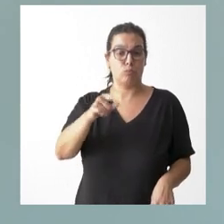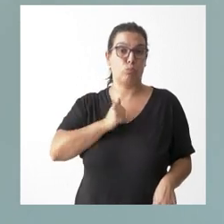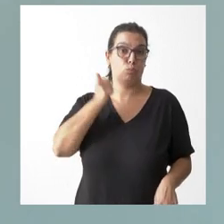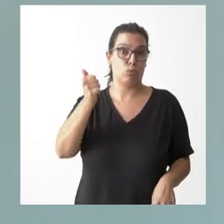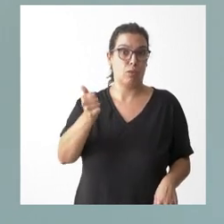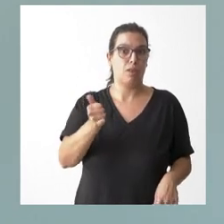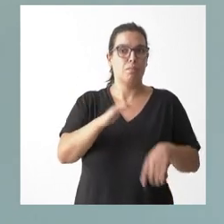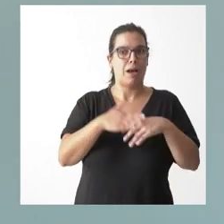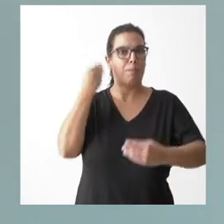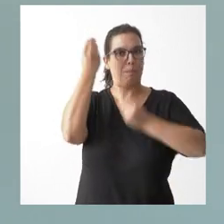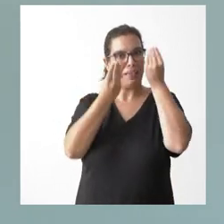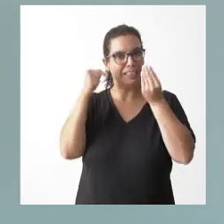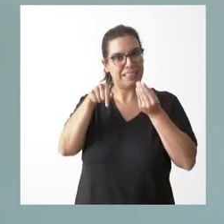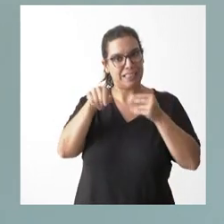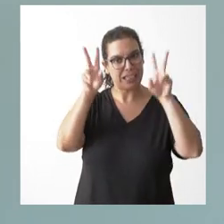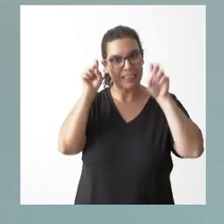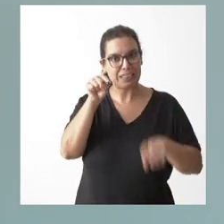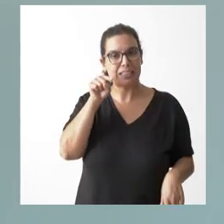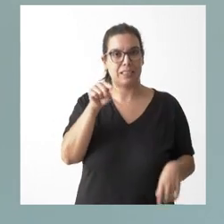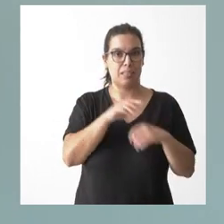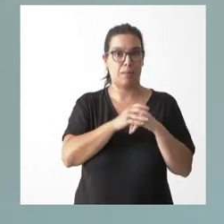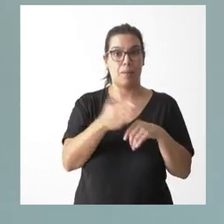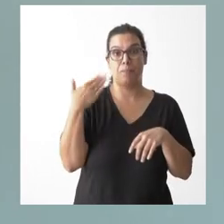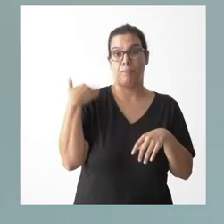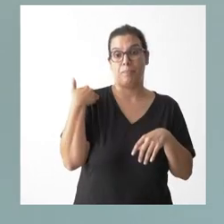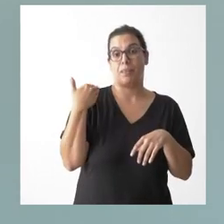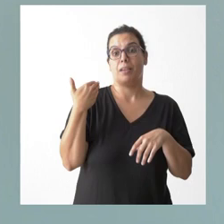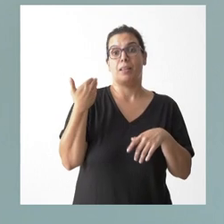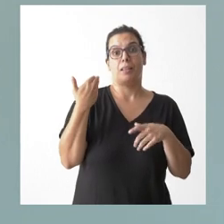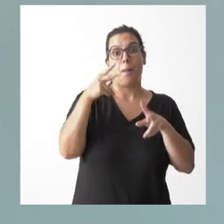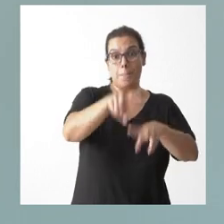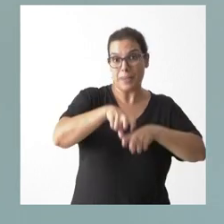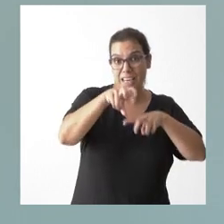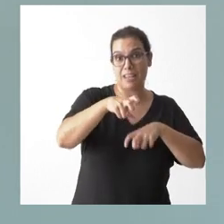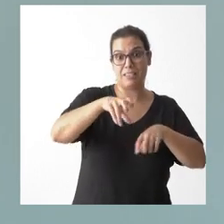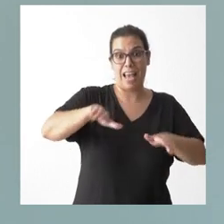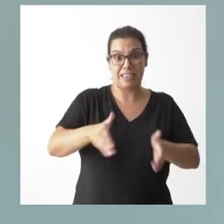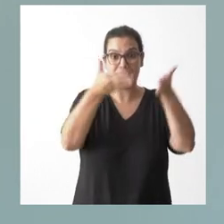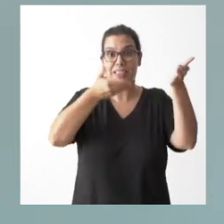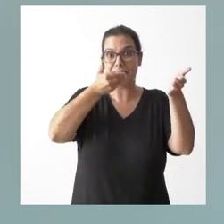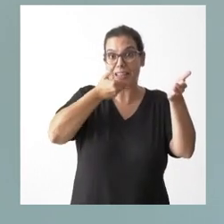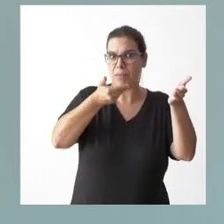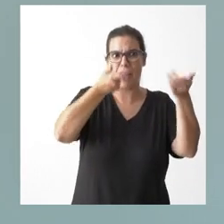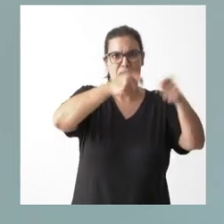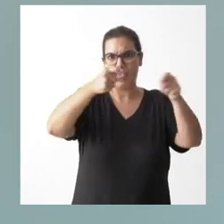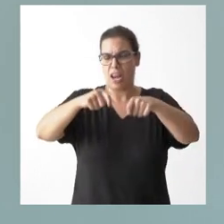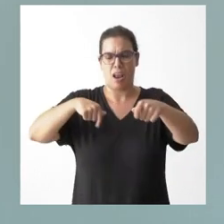que se reflexionara sobre ello, sobre el error que supuso el cierre precipitado de las minas y de las térmicas y sobre el error que está suponiendo